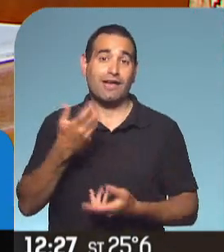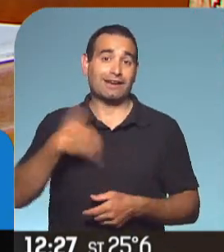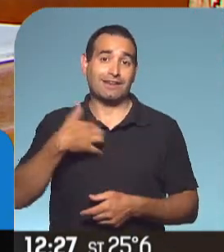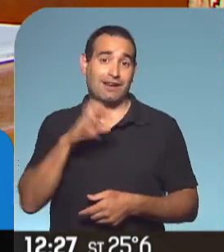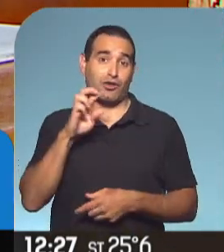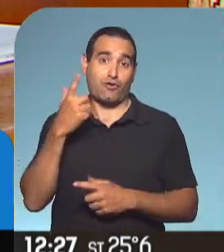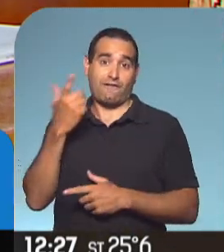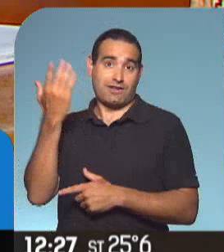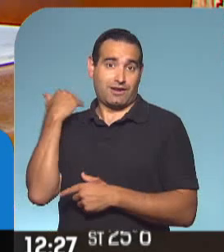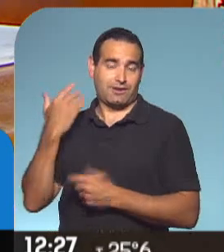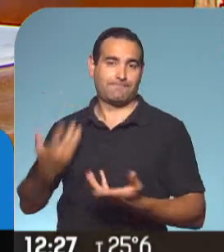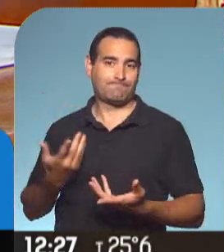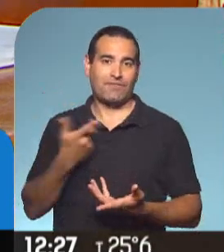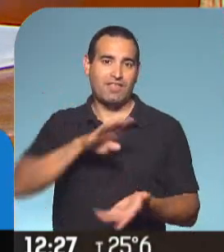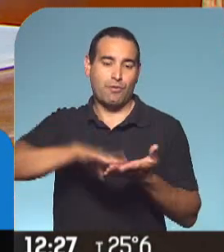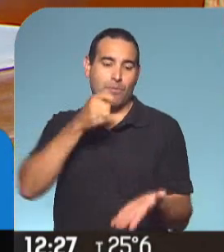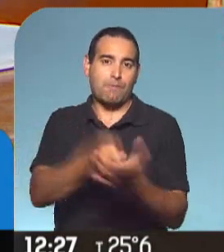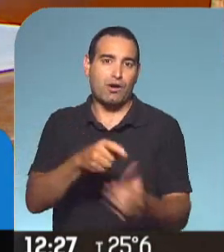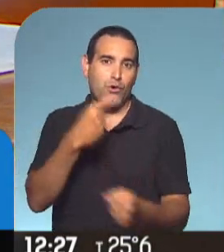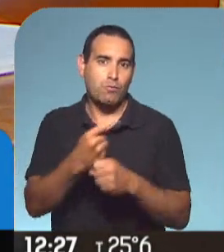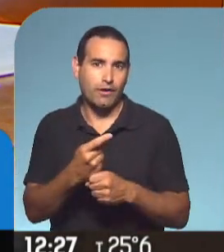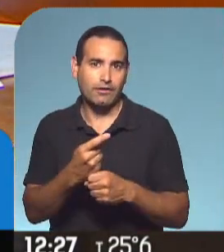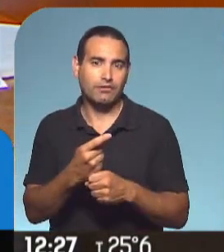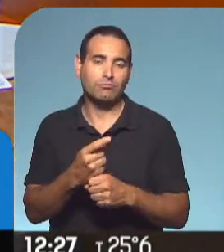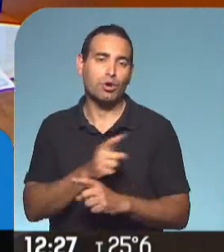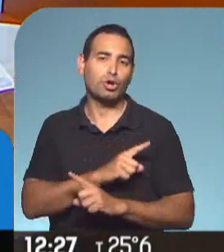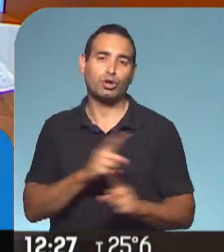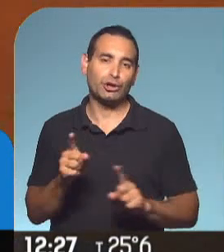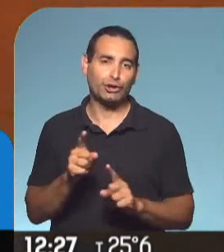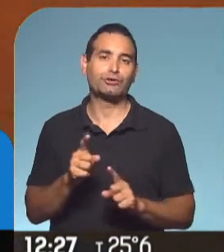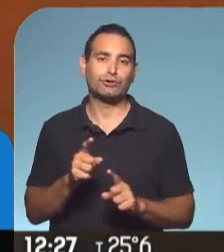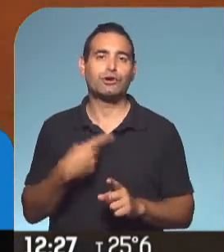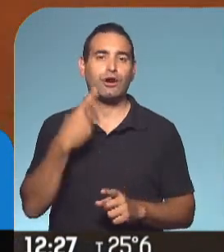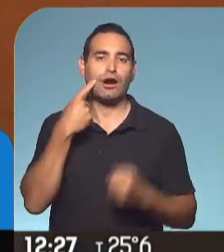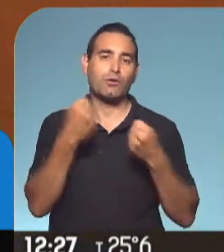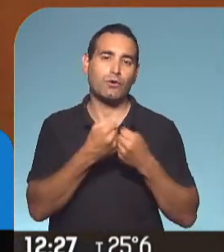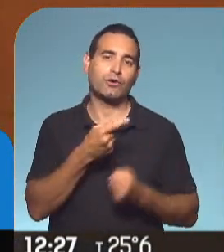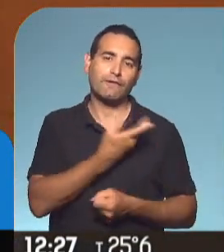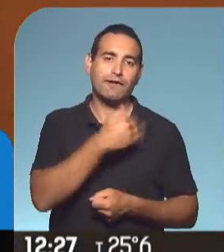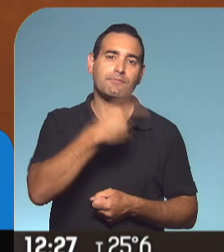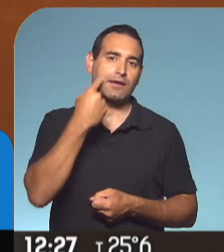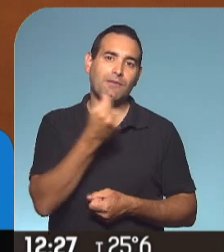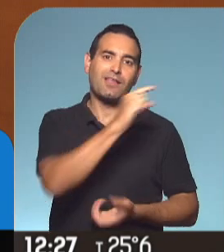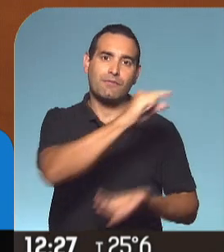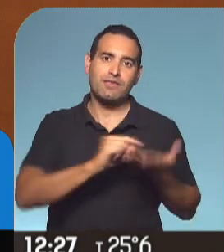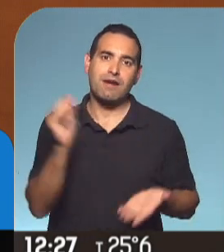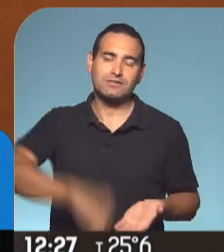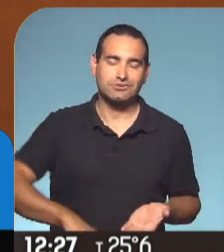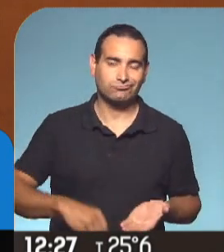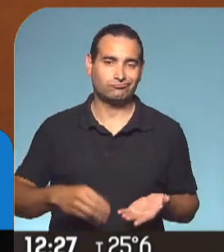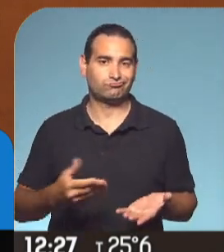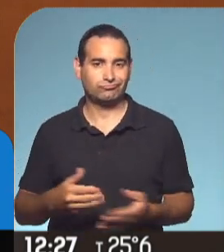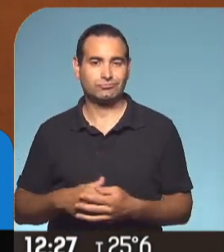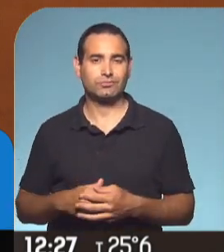posibilidad de pagar su deuda. En vez de hacer eso, se recurrió al acuerdo con el Fondo Monetario Internacional. Que ahí hay otro aspecto que otro